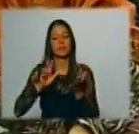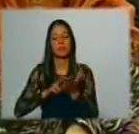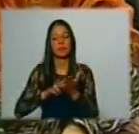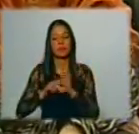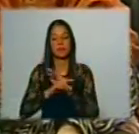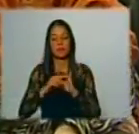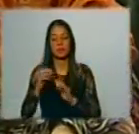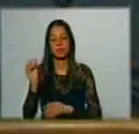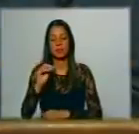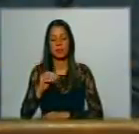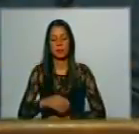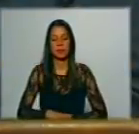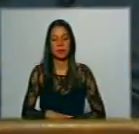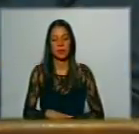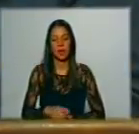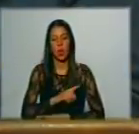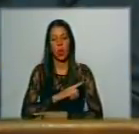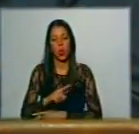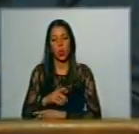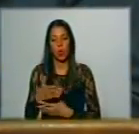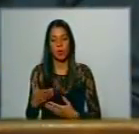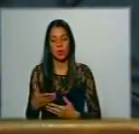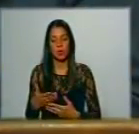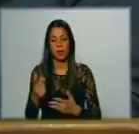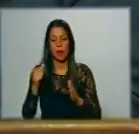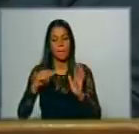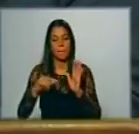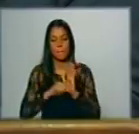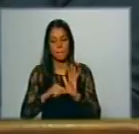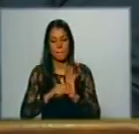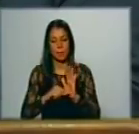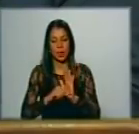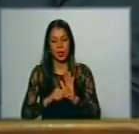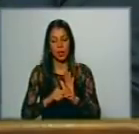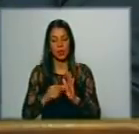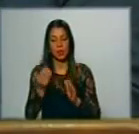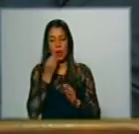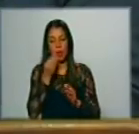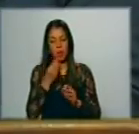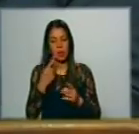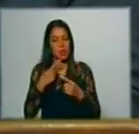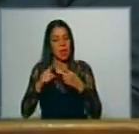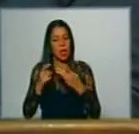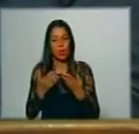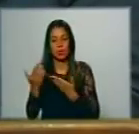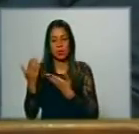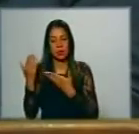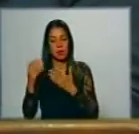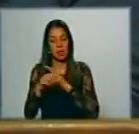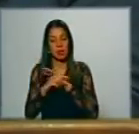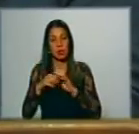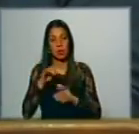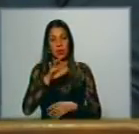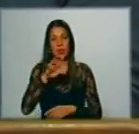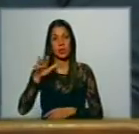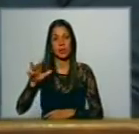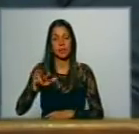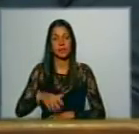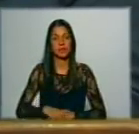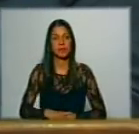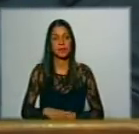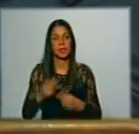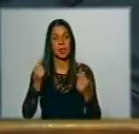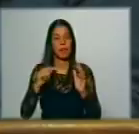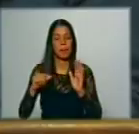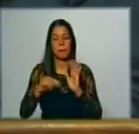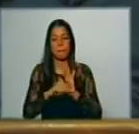artículo. Obligatoriedad de los precios de los bienes y servicios. Artículo 53. Los precios